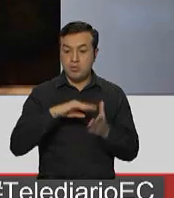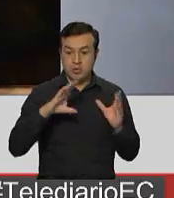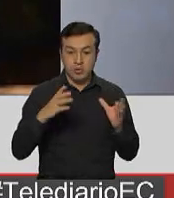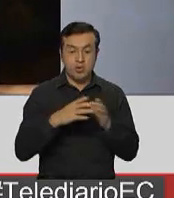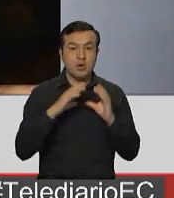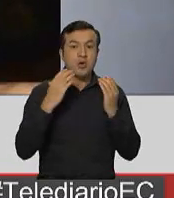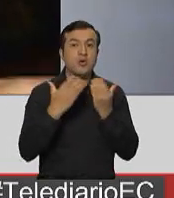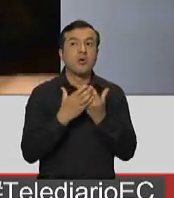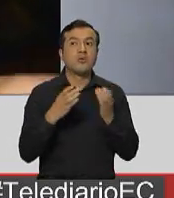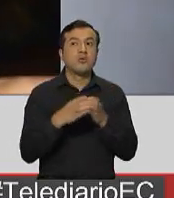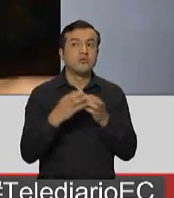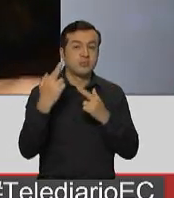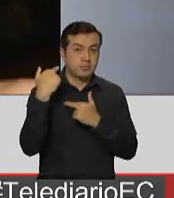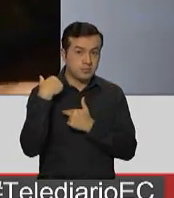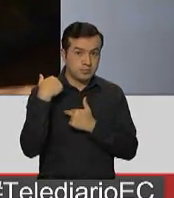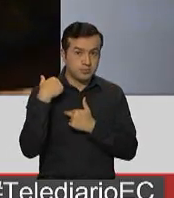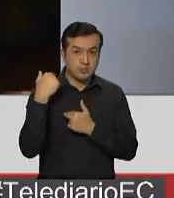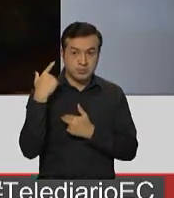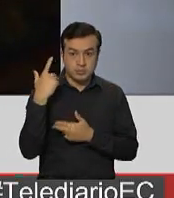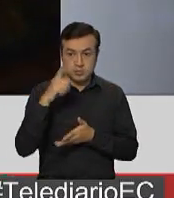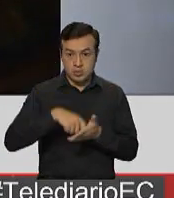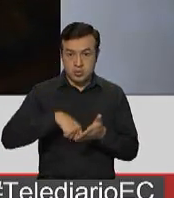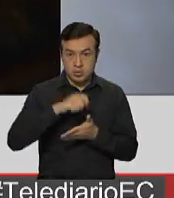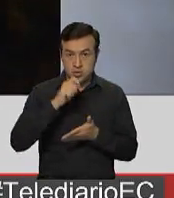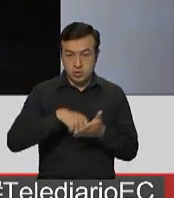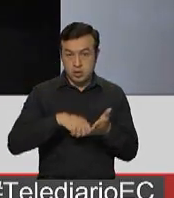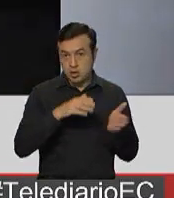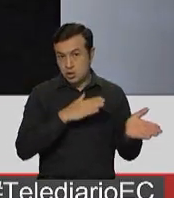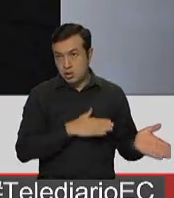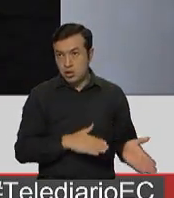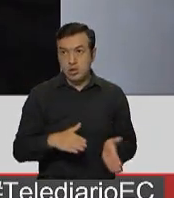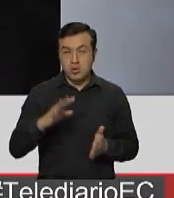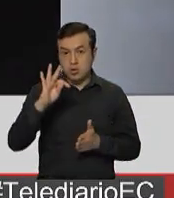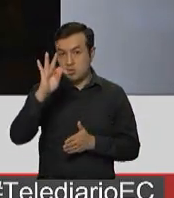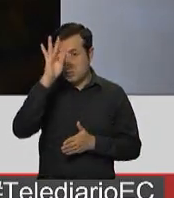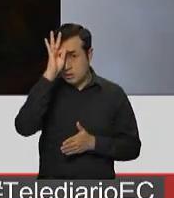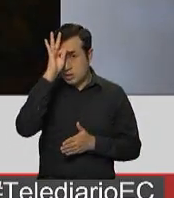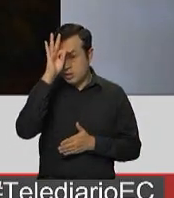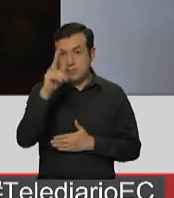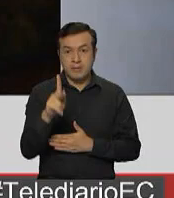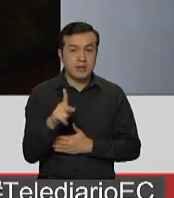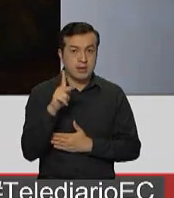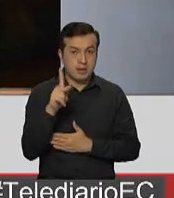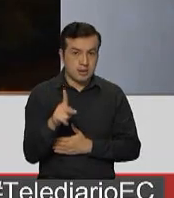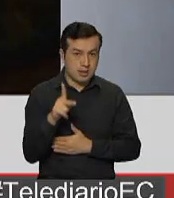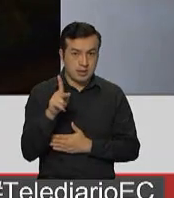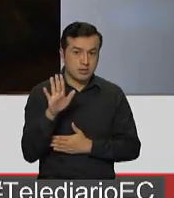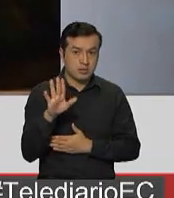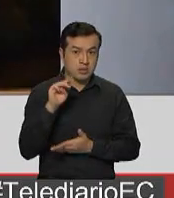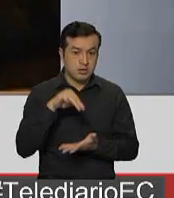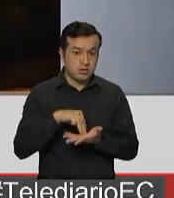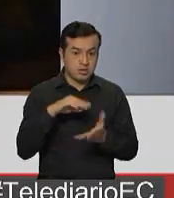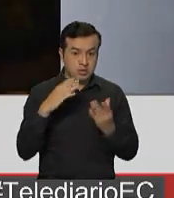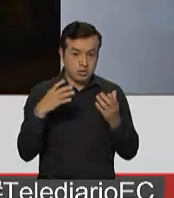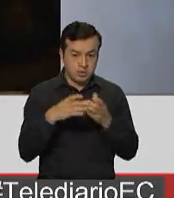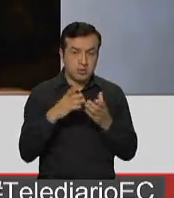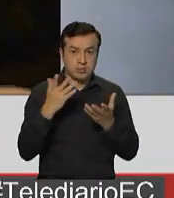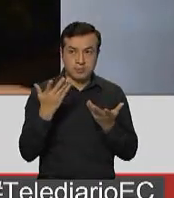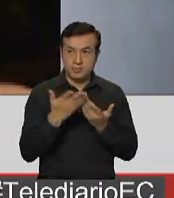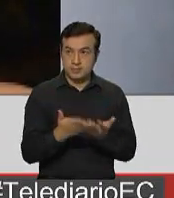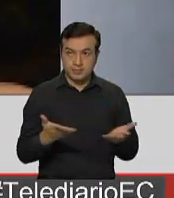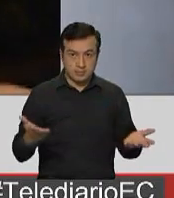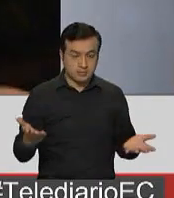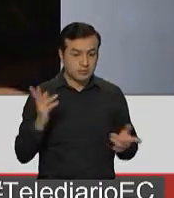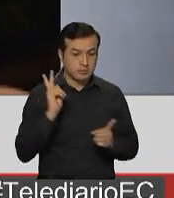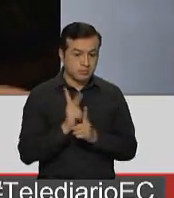que se encargaba de la adjudicación del contrato del Hospital de Pedernales por ser miembro de esa comisión, se lo ha imputado. No hay ningún